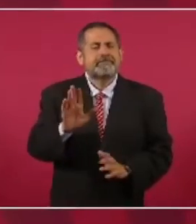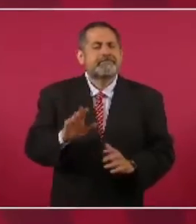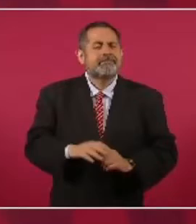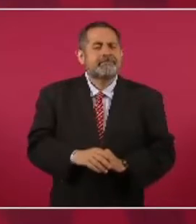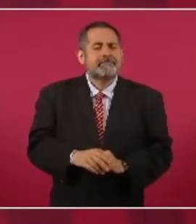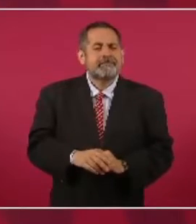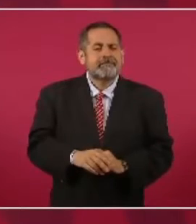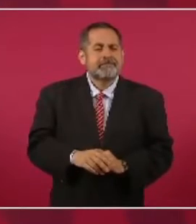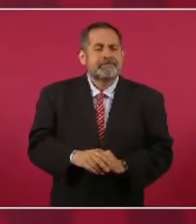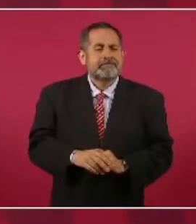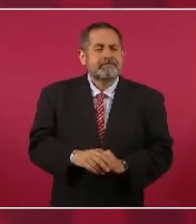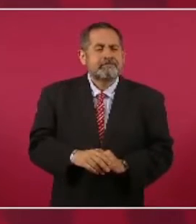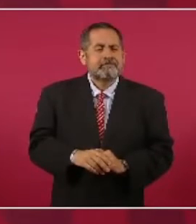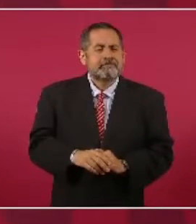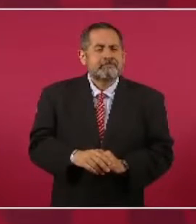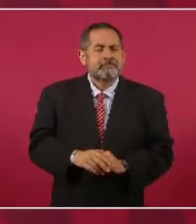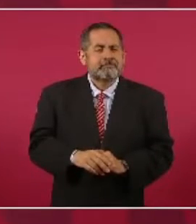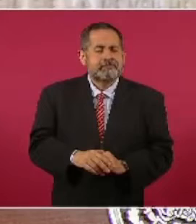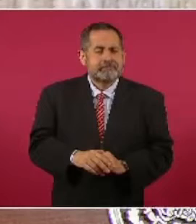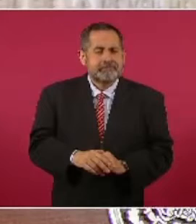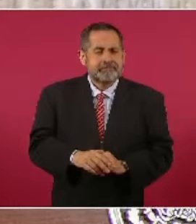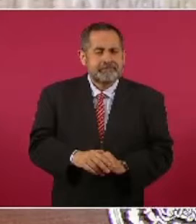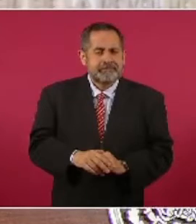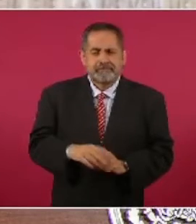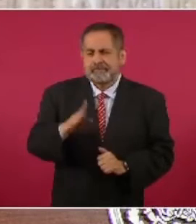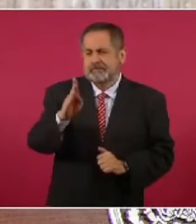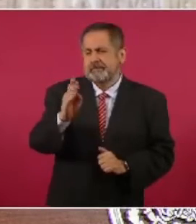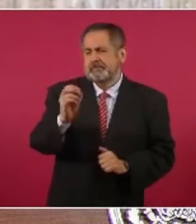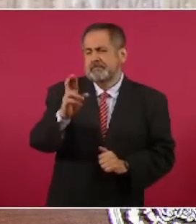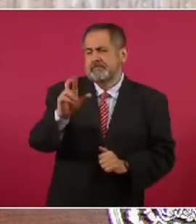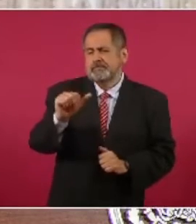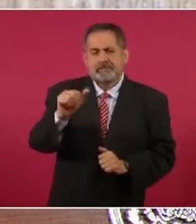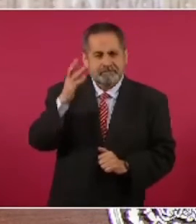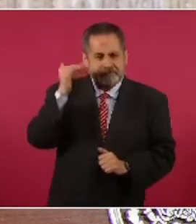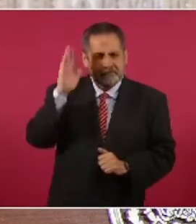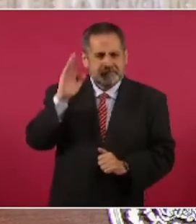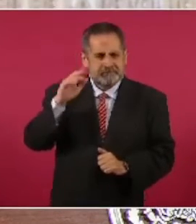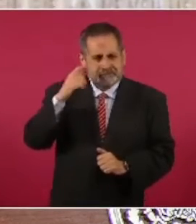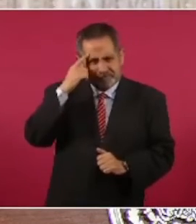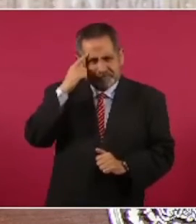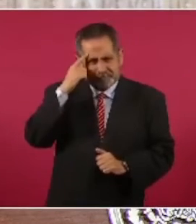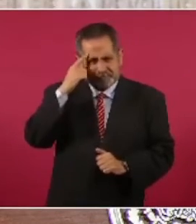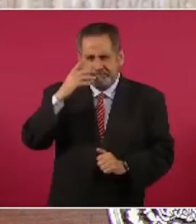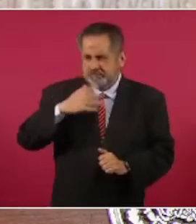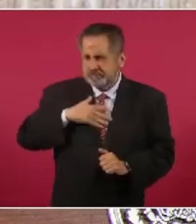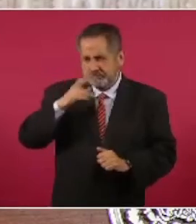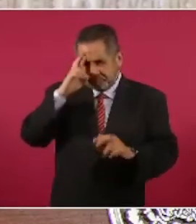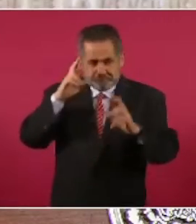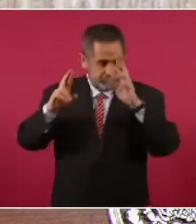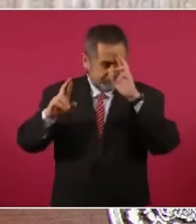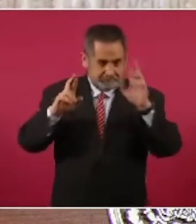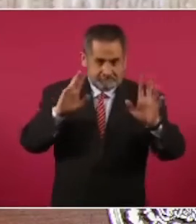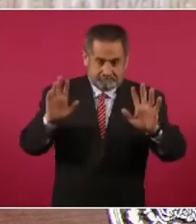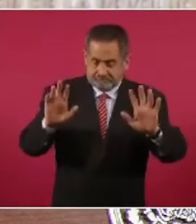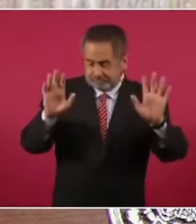el entrenador? Bora, yo respeto.